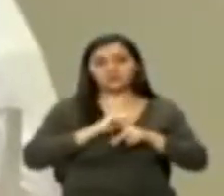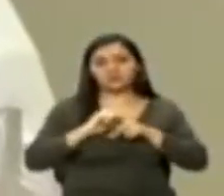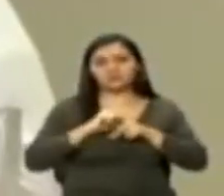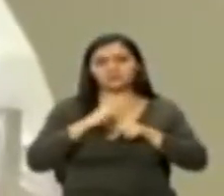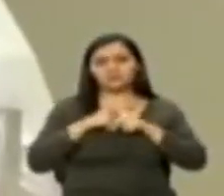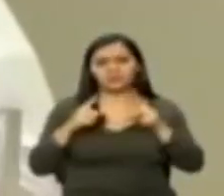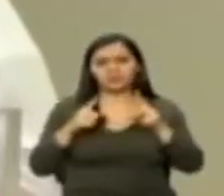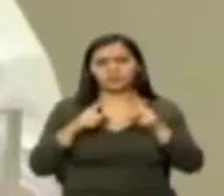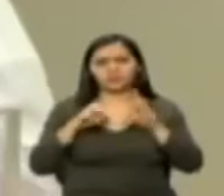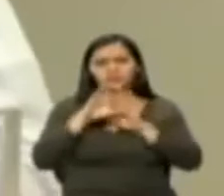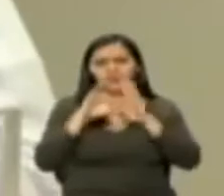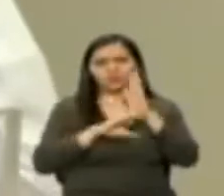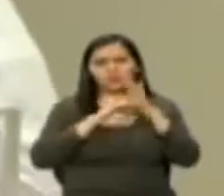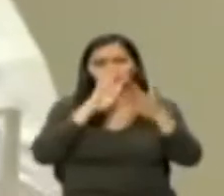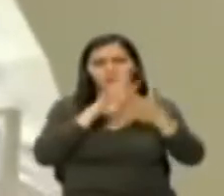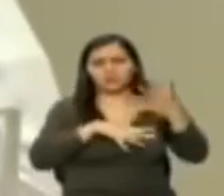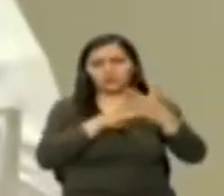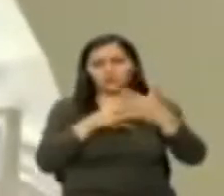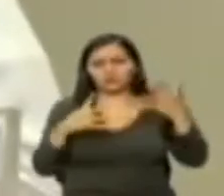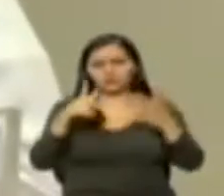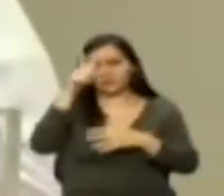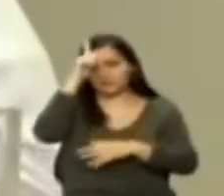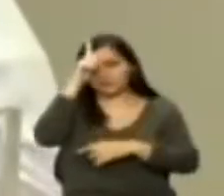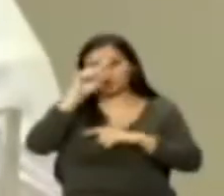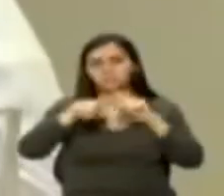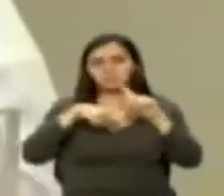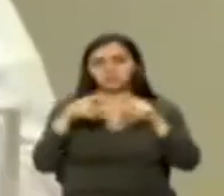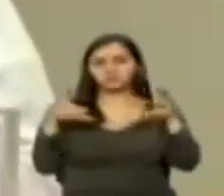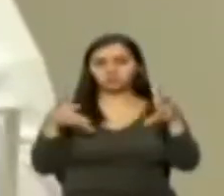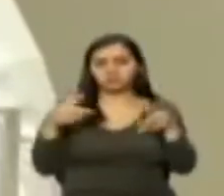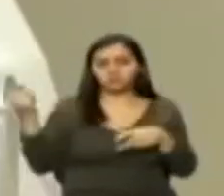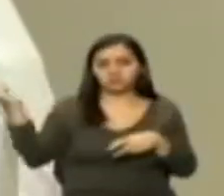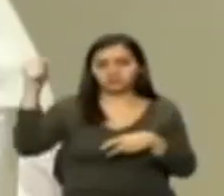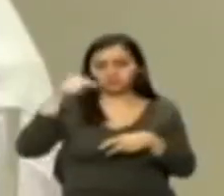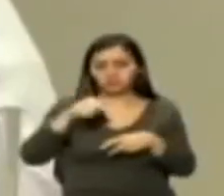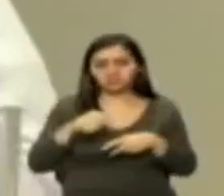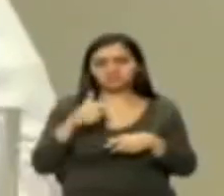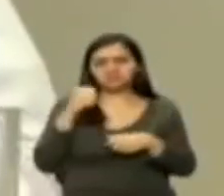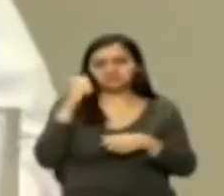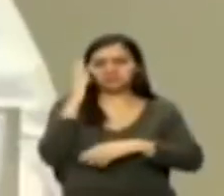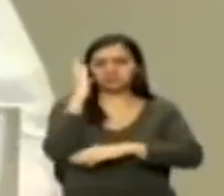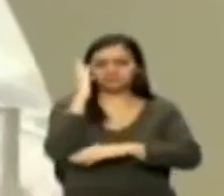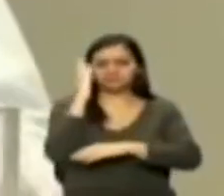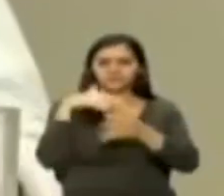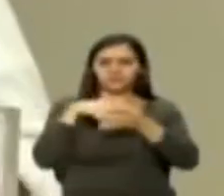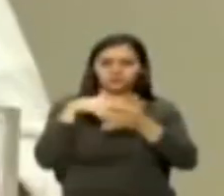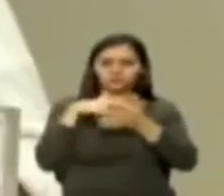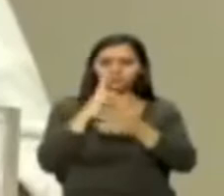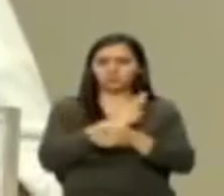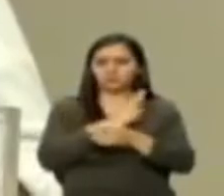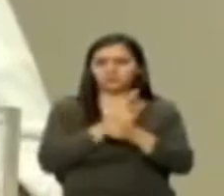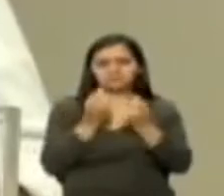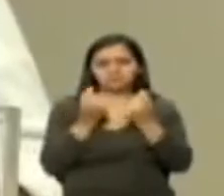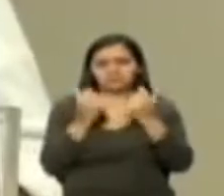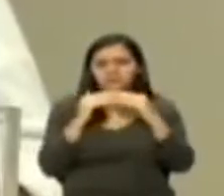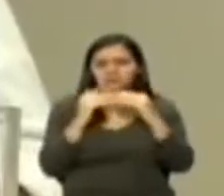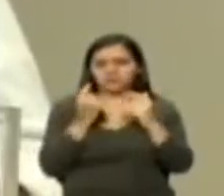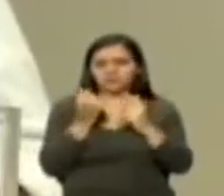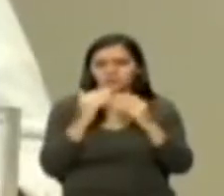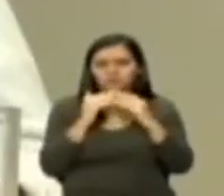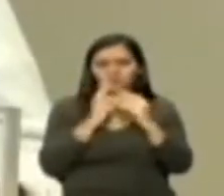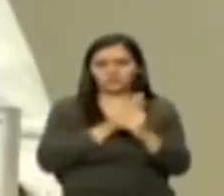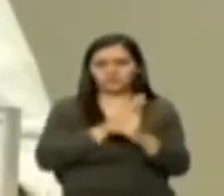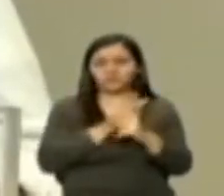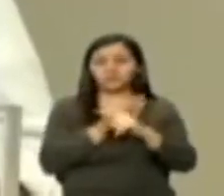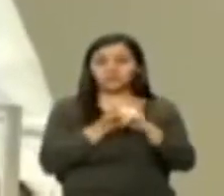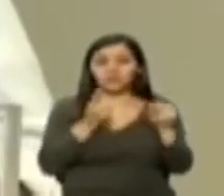con currículum alemán, con profesores expertos, con todo el rigor de una universidad. Entonces, esas son las alternativas,